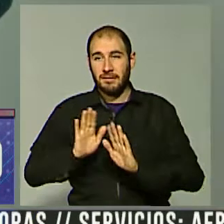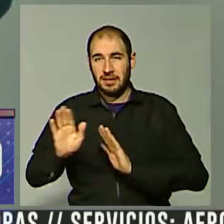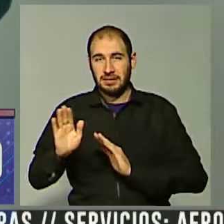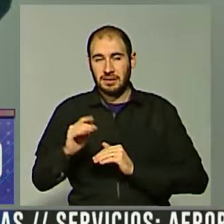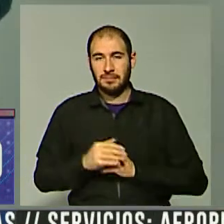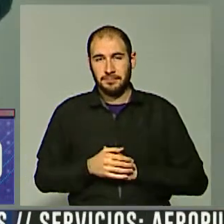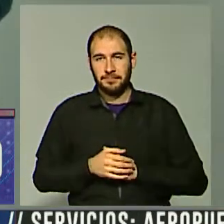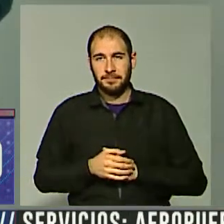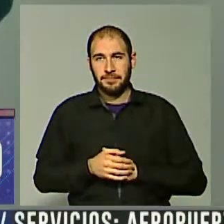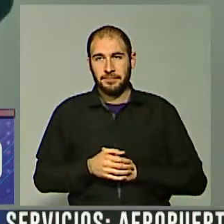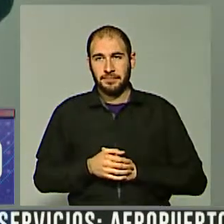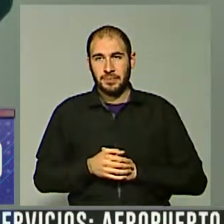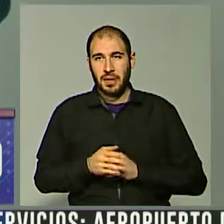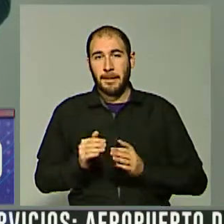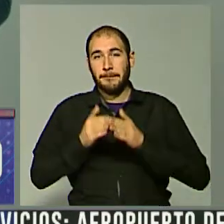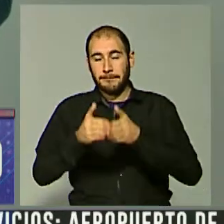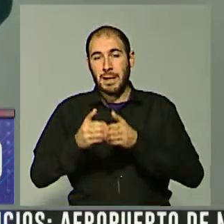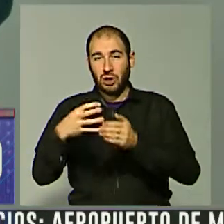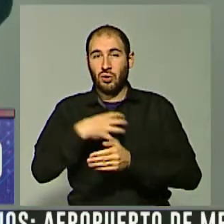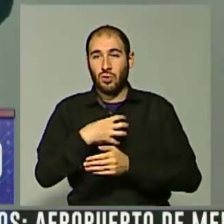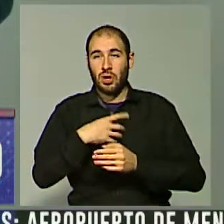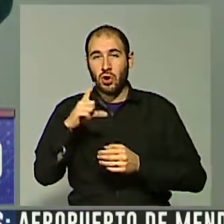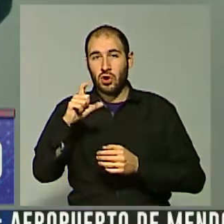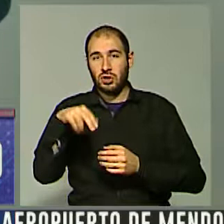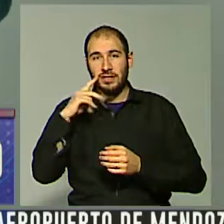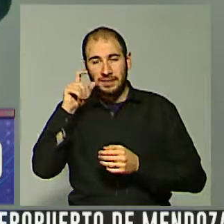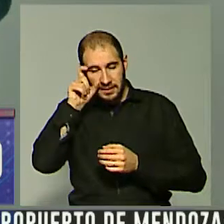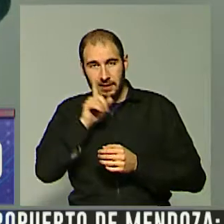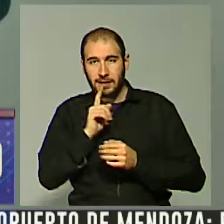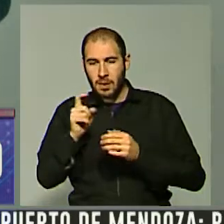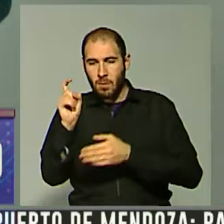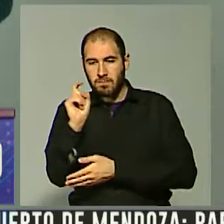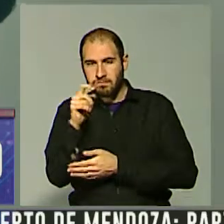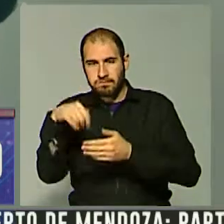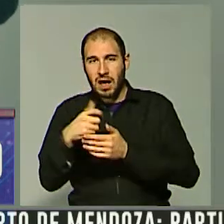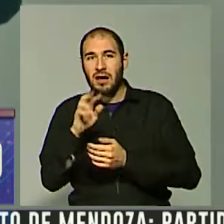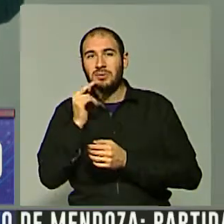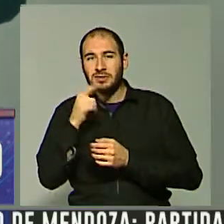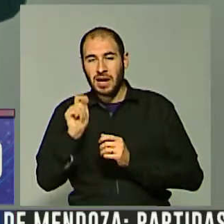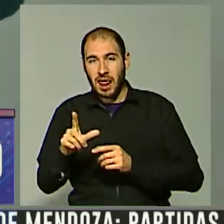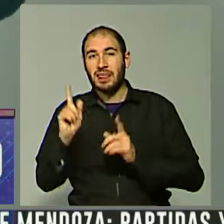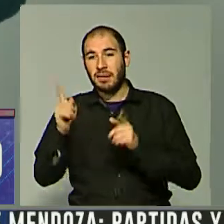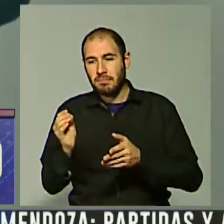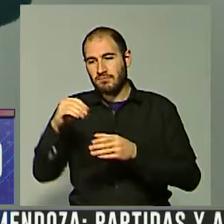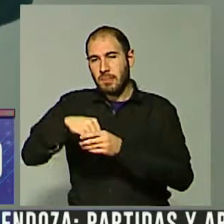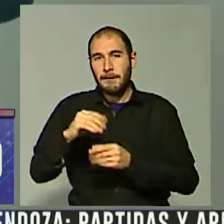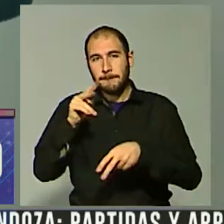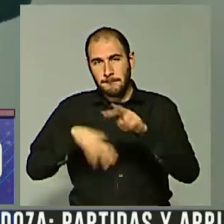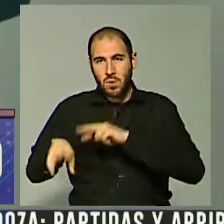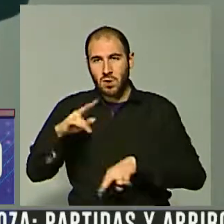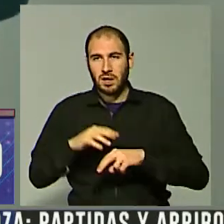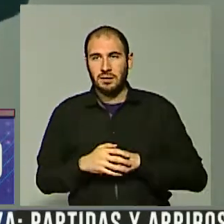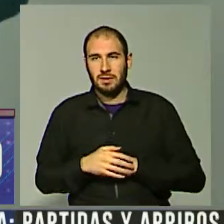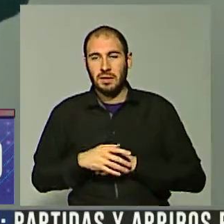que el barco que pertenece al CONICET, que es un buque oceanográfico, el Austral, también se sume a la búsqueda a partir